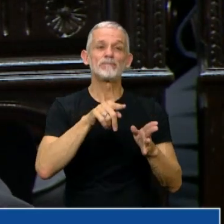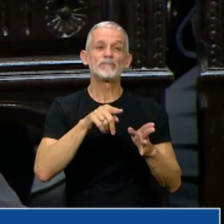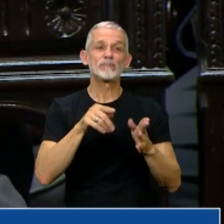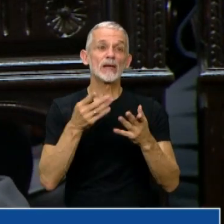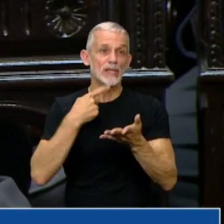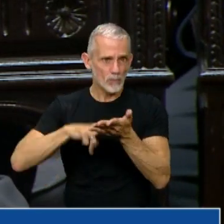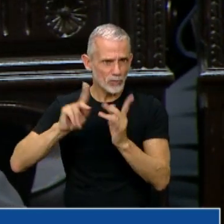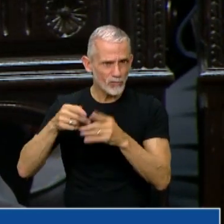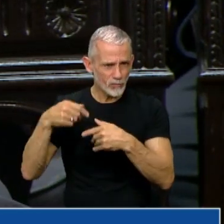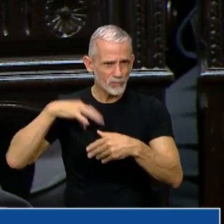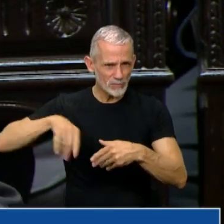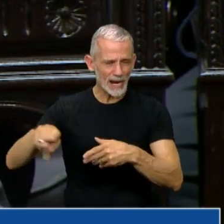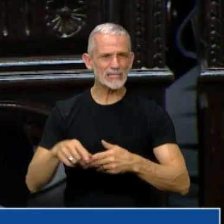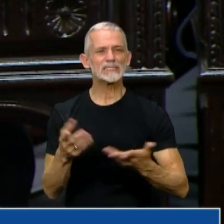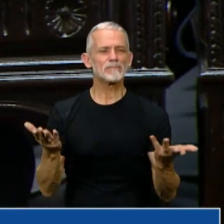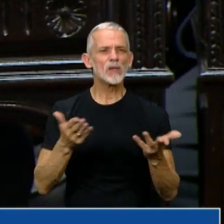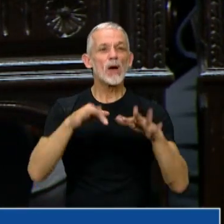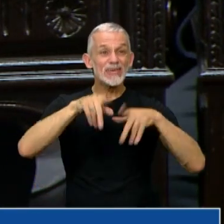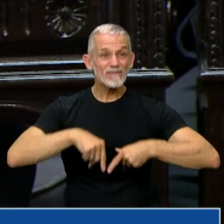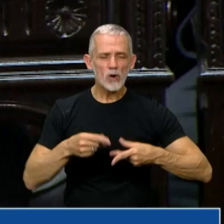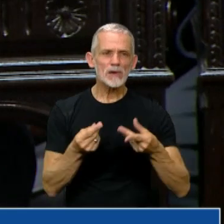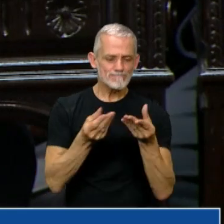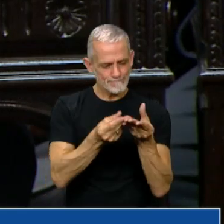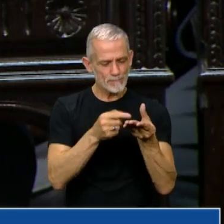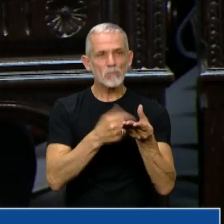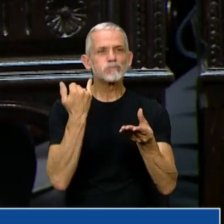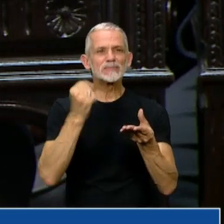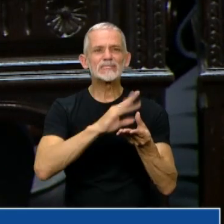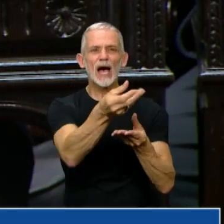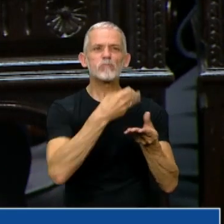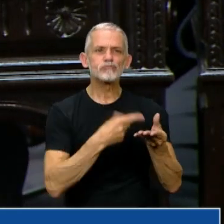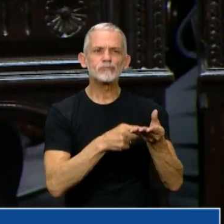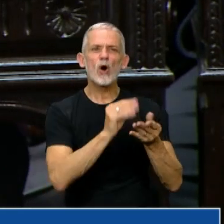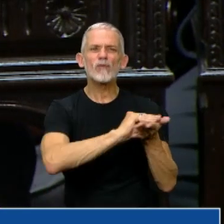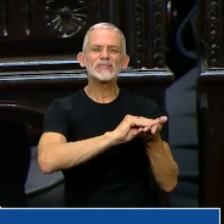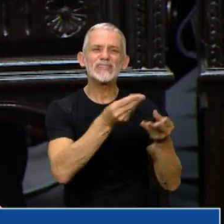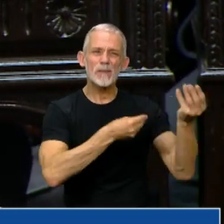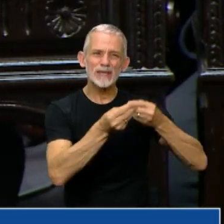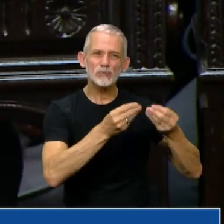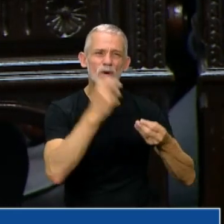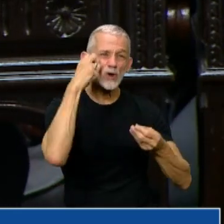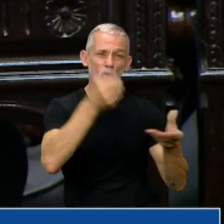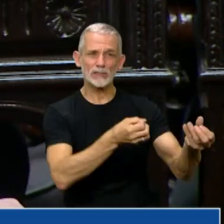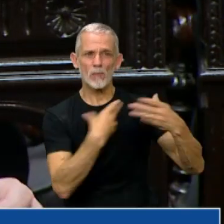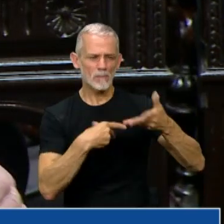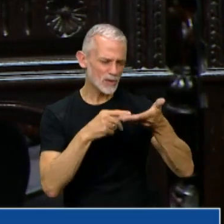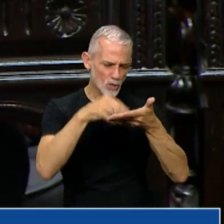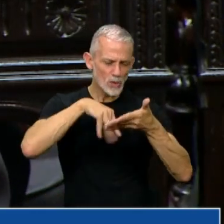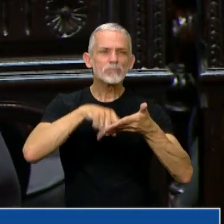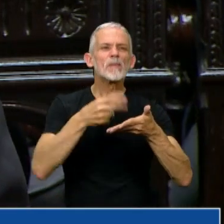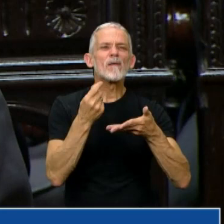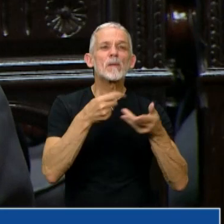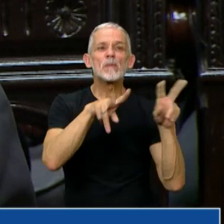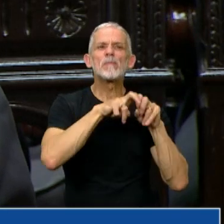Hemos puesto en consideración también el informe que nos hizo llegar la Oficina de Presupuesto del Congreso sobre el